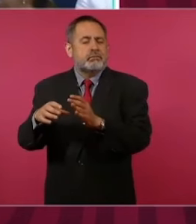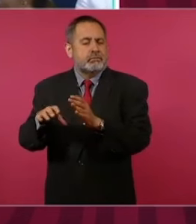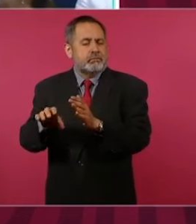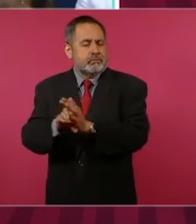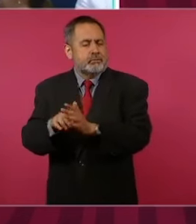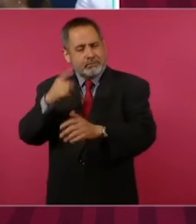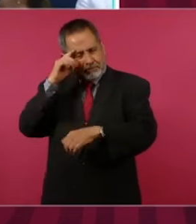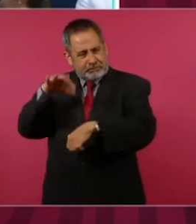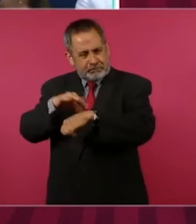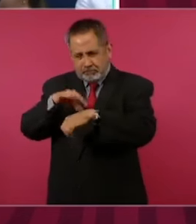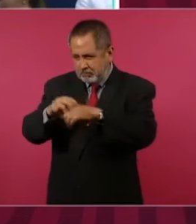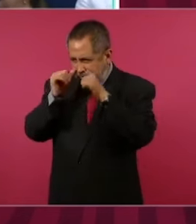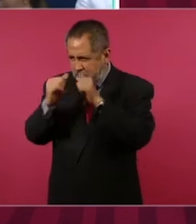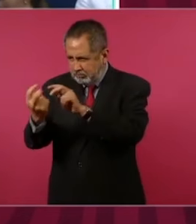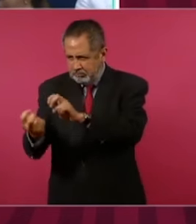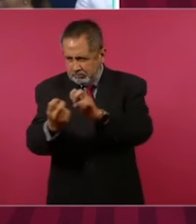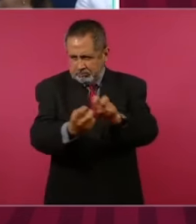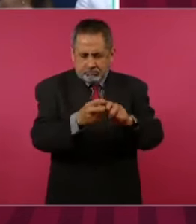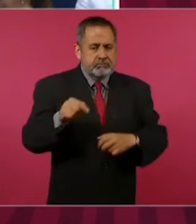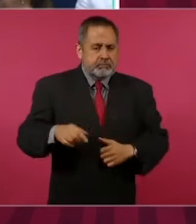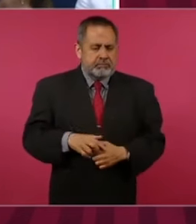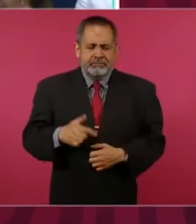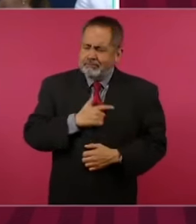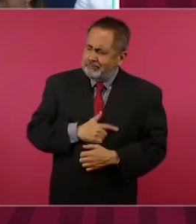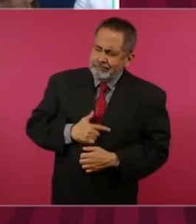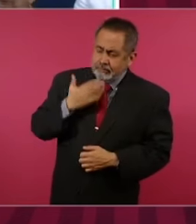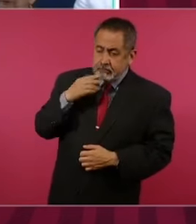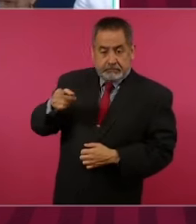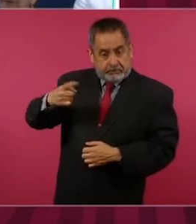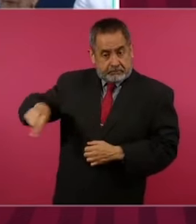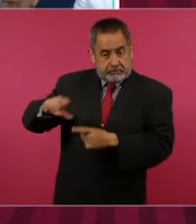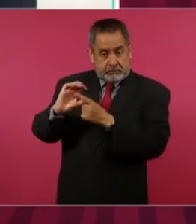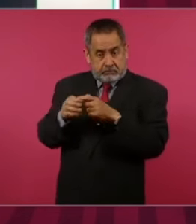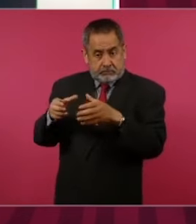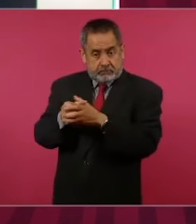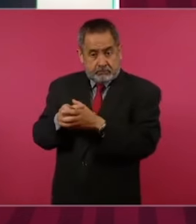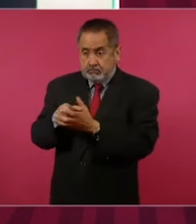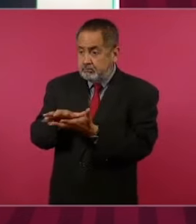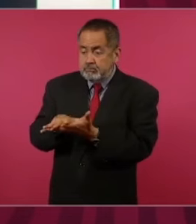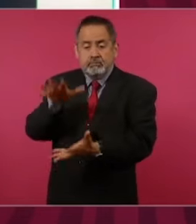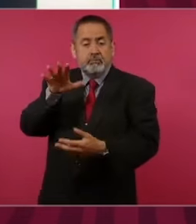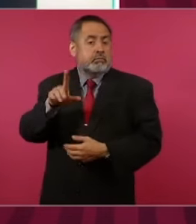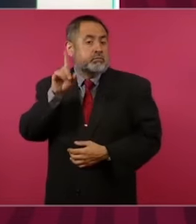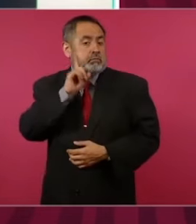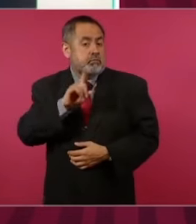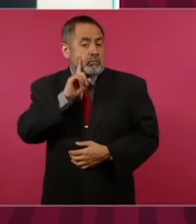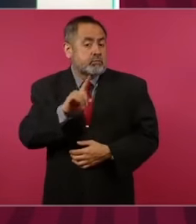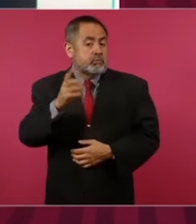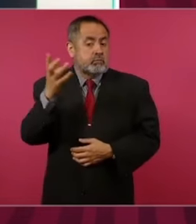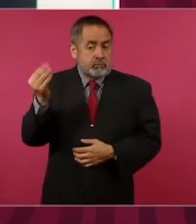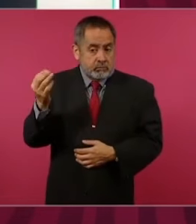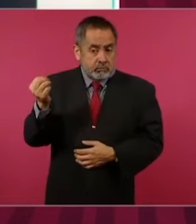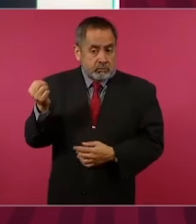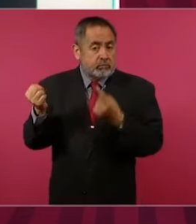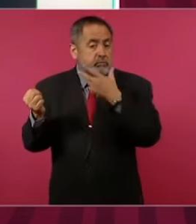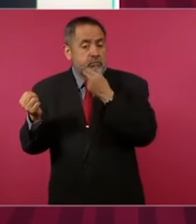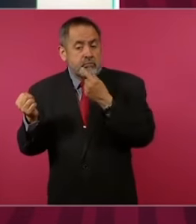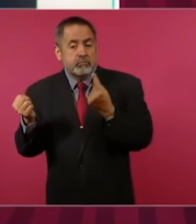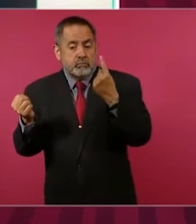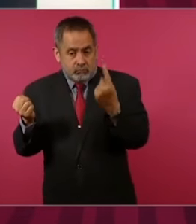me da mucho gusto que este comité está integrado, prácticamente son 9 mujeres y solo un hombre.